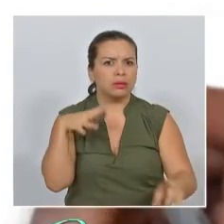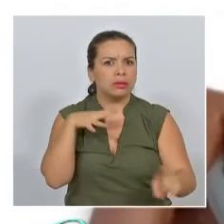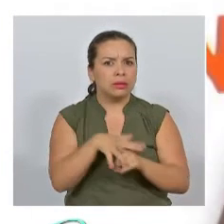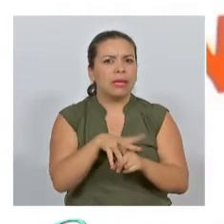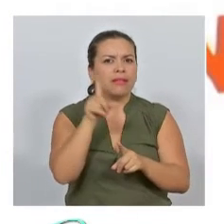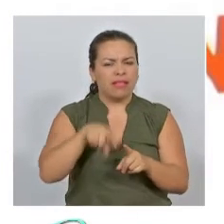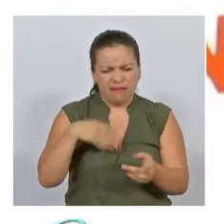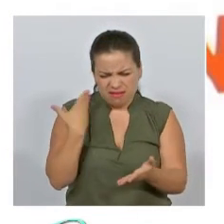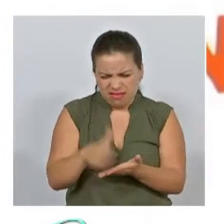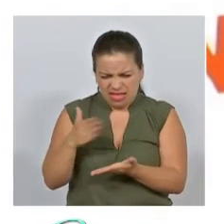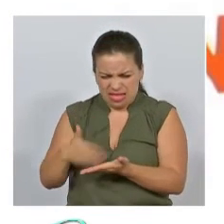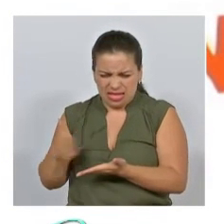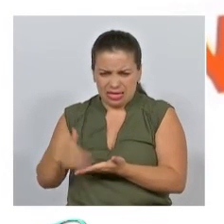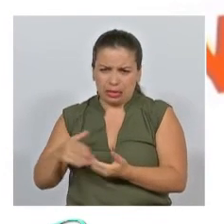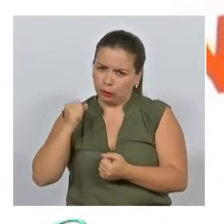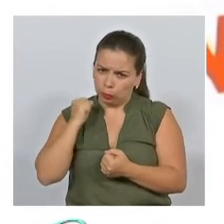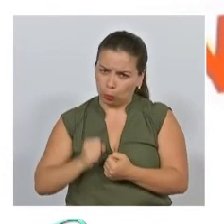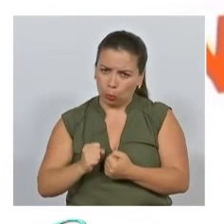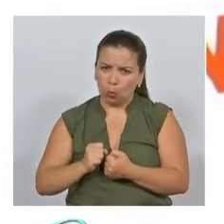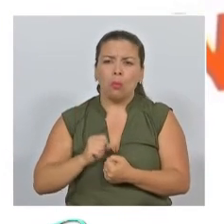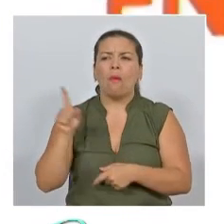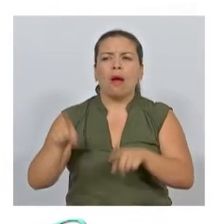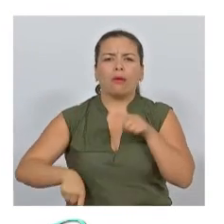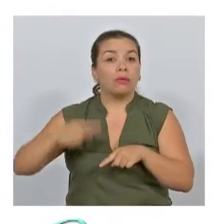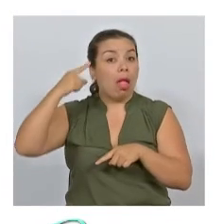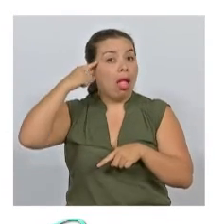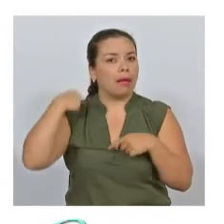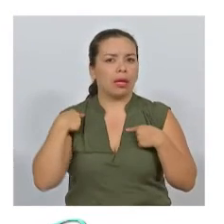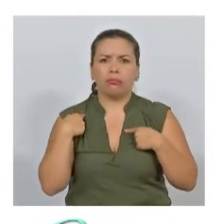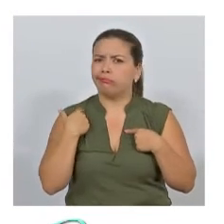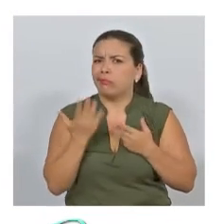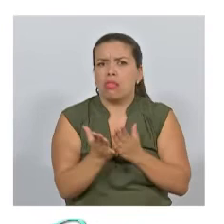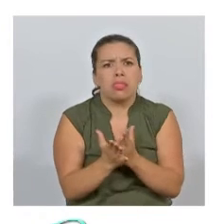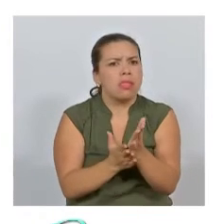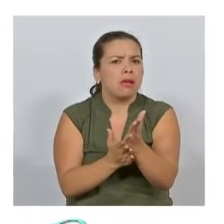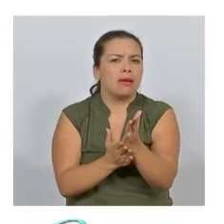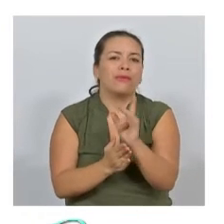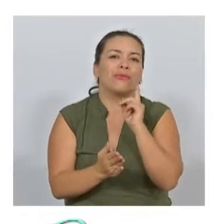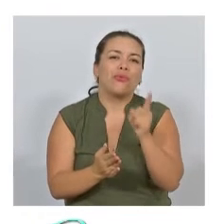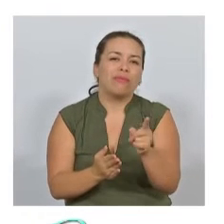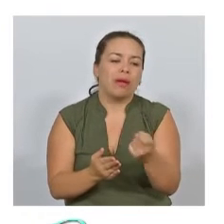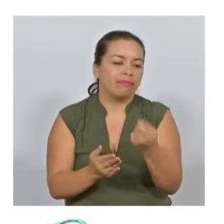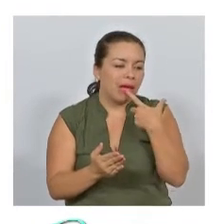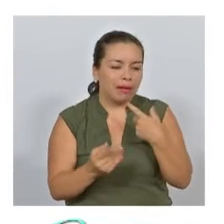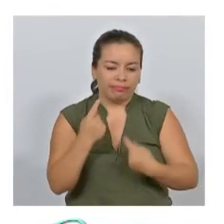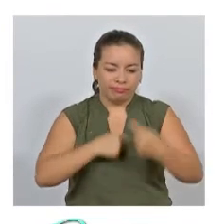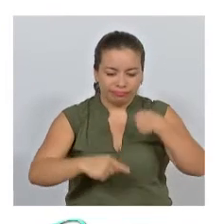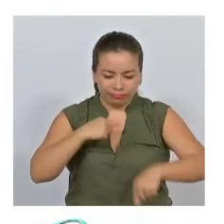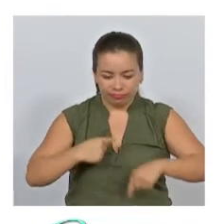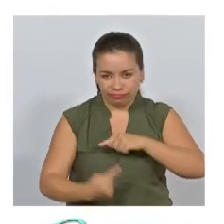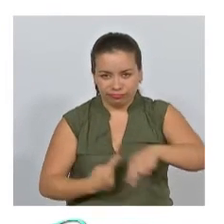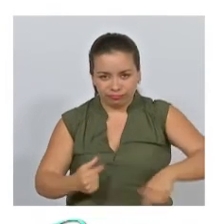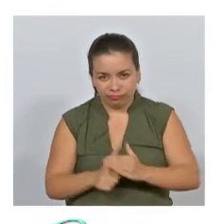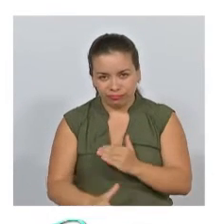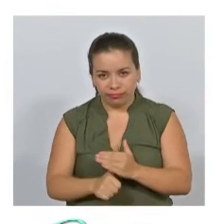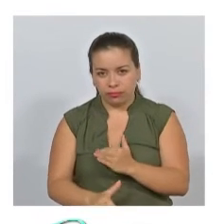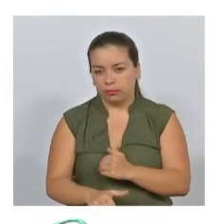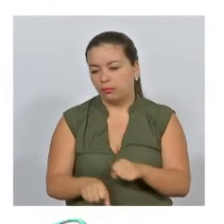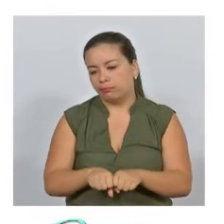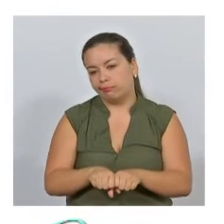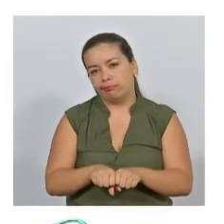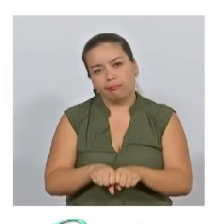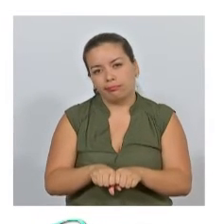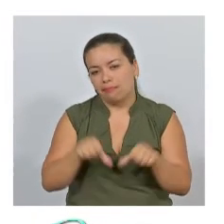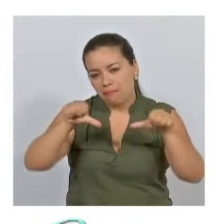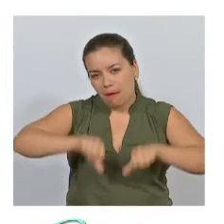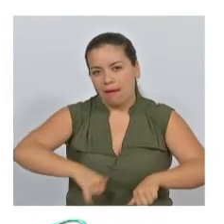bien. Entonces la gente dice que es que se le volvió crónico y es porque el tratamiento fue mal hecho. Ahora, las personas creen que porque les